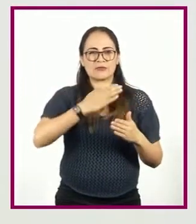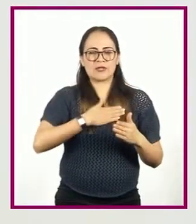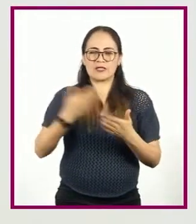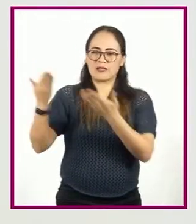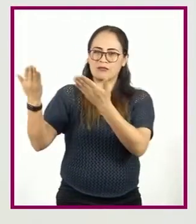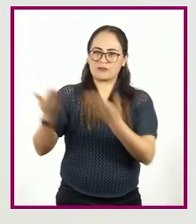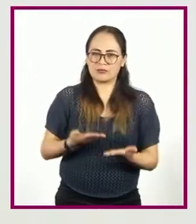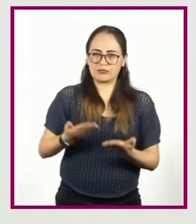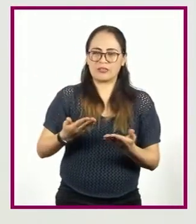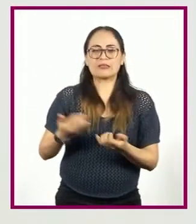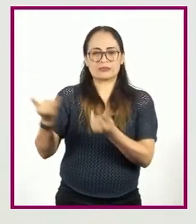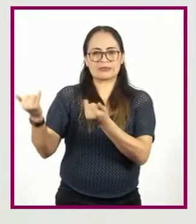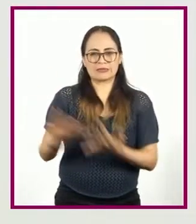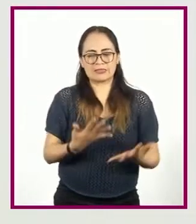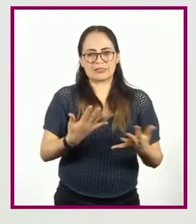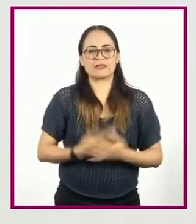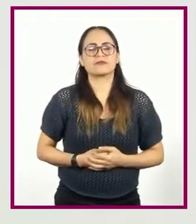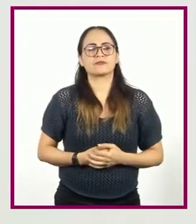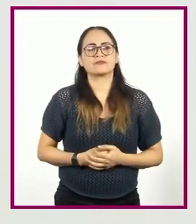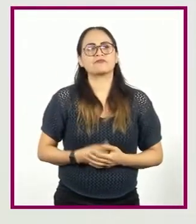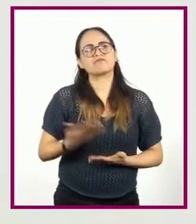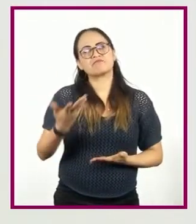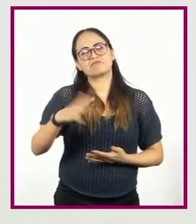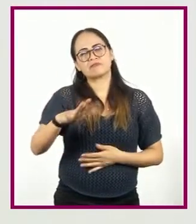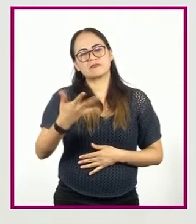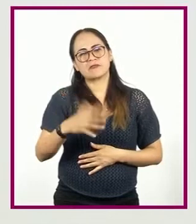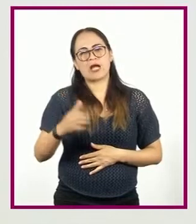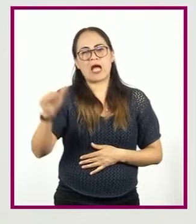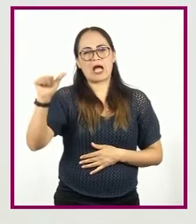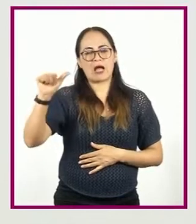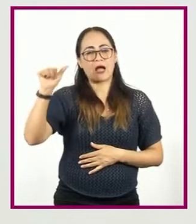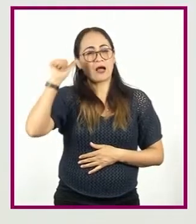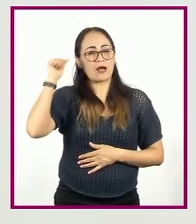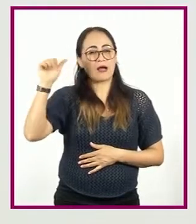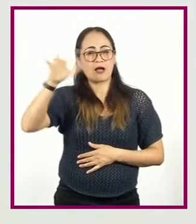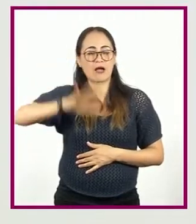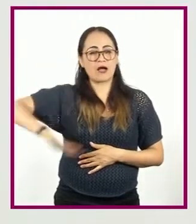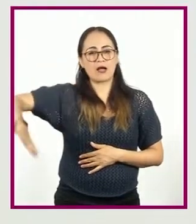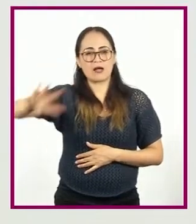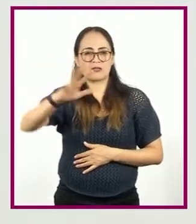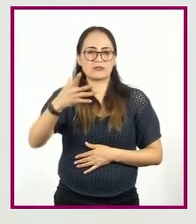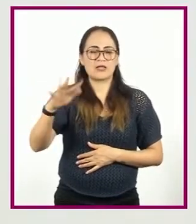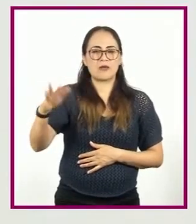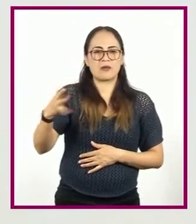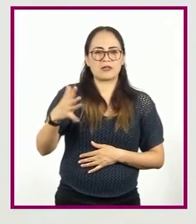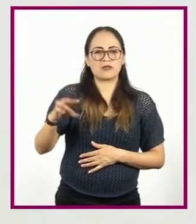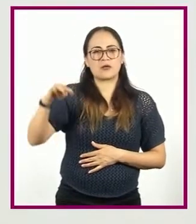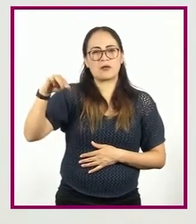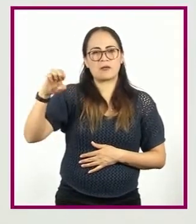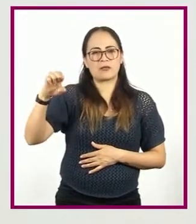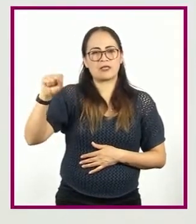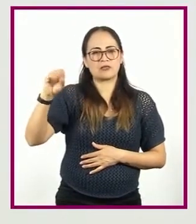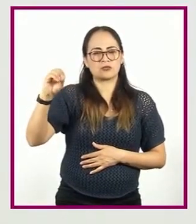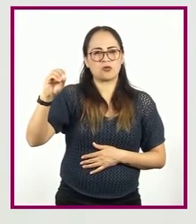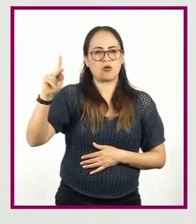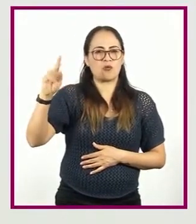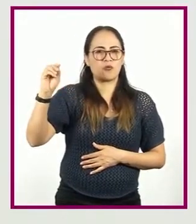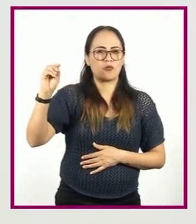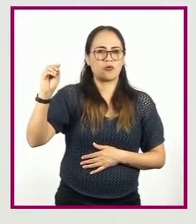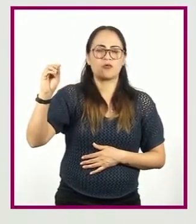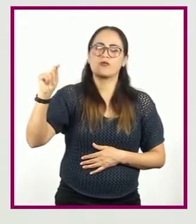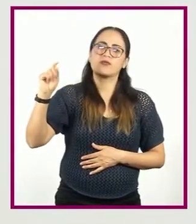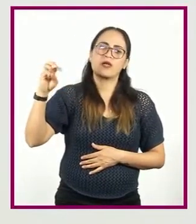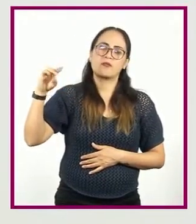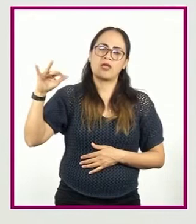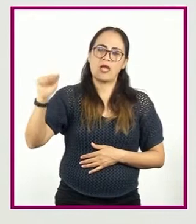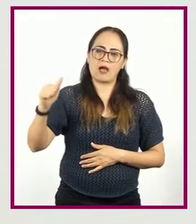su domesticación se remonta a Asia, específicamente en Mesopotamia. Comenzó a